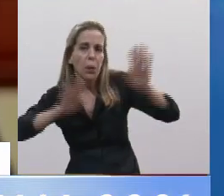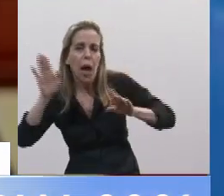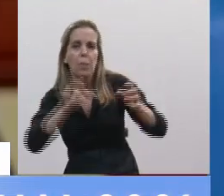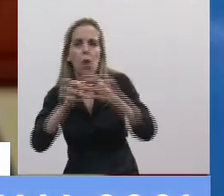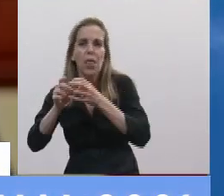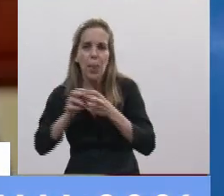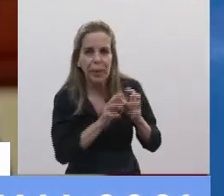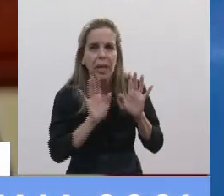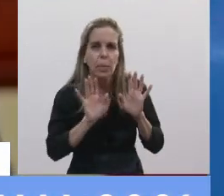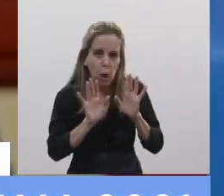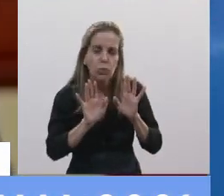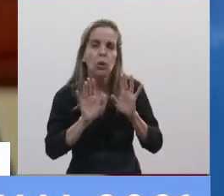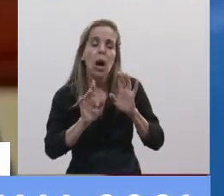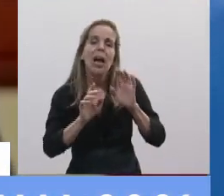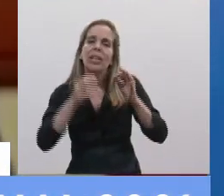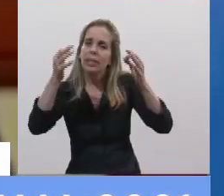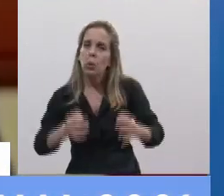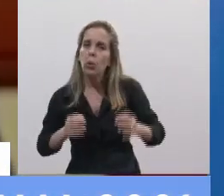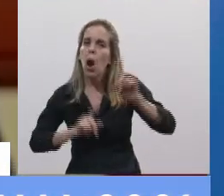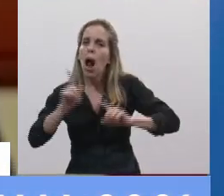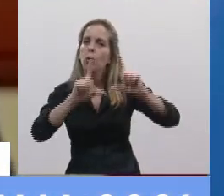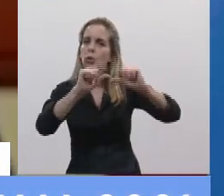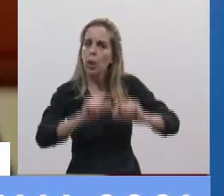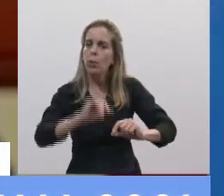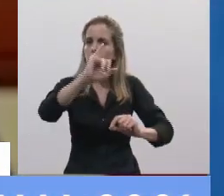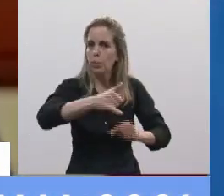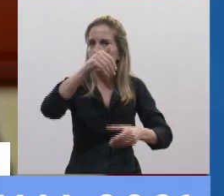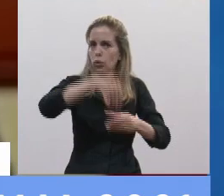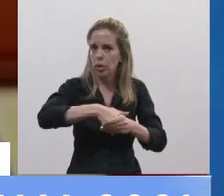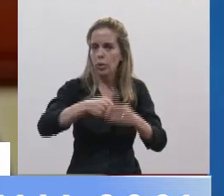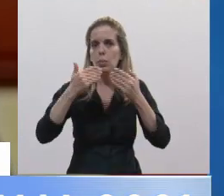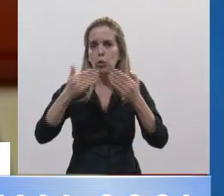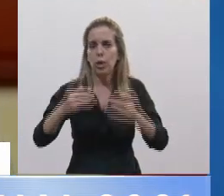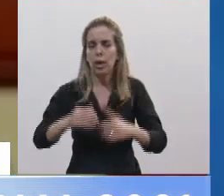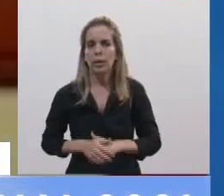algunos votos, algunos artículos los votaremos en contra. Muchas gracias, señor presidente.